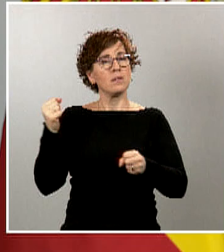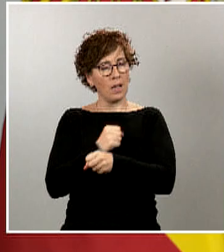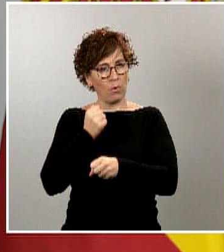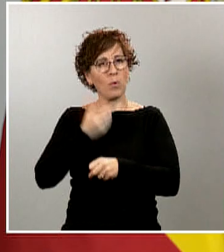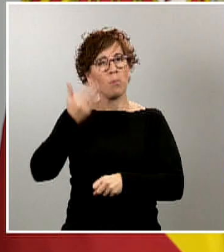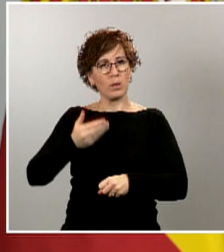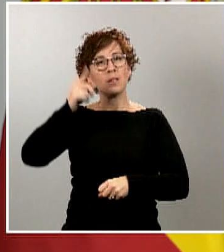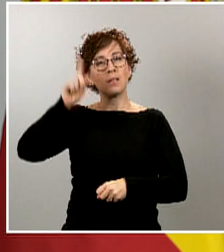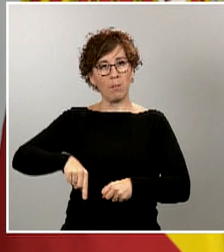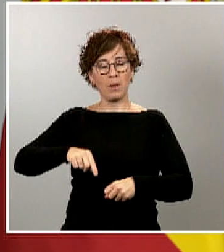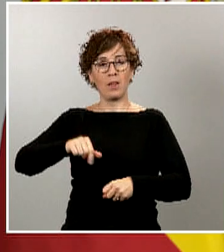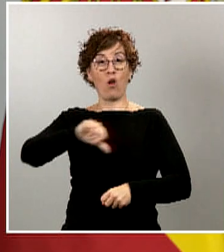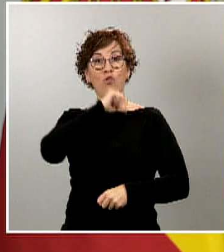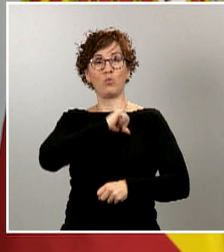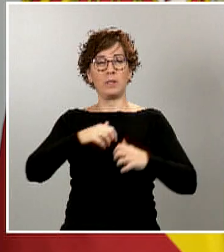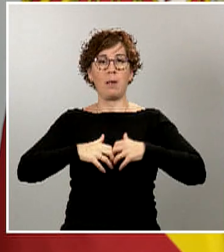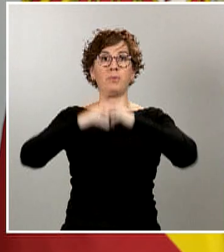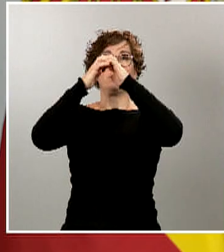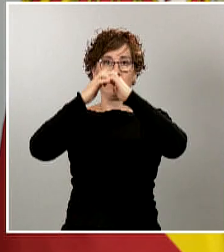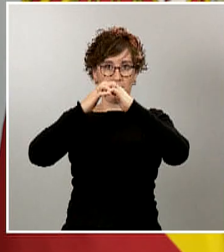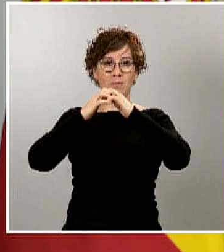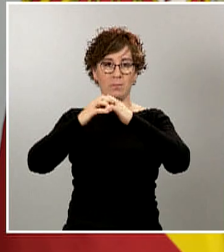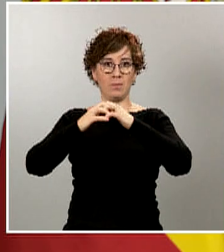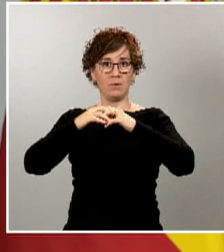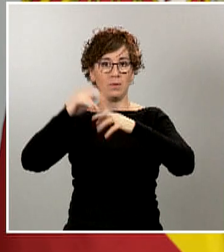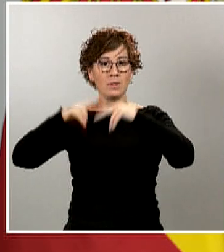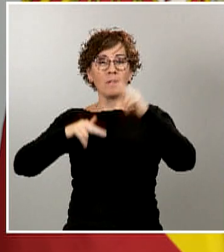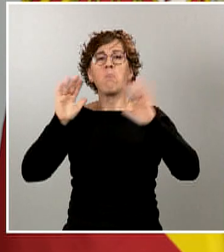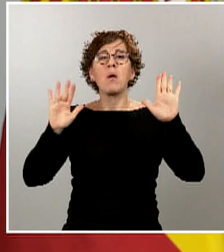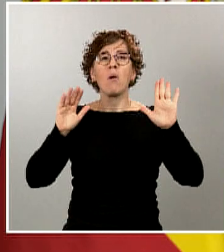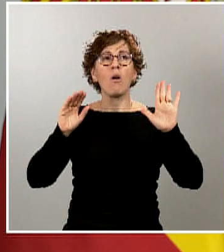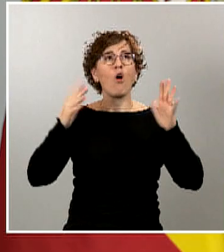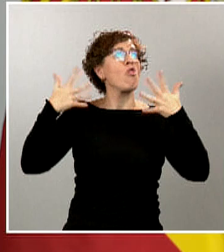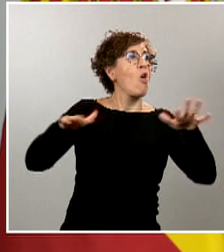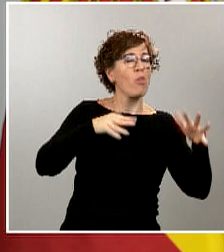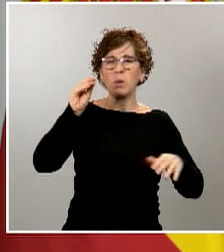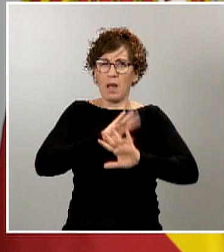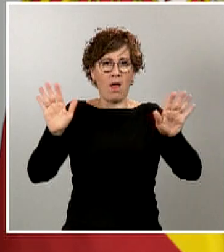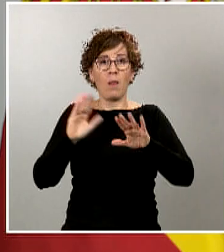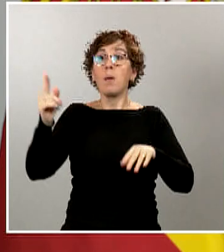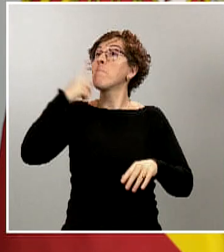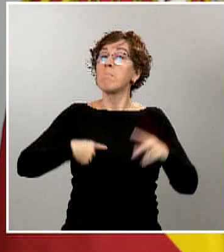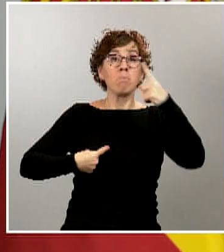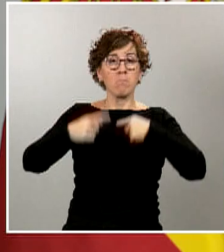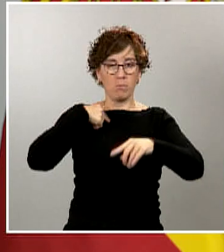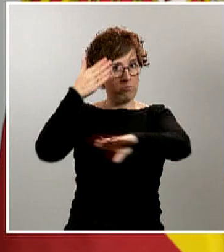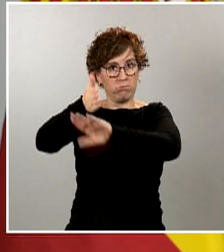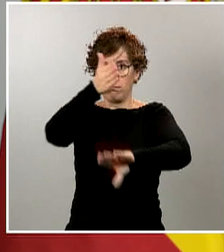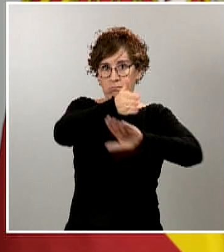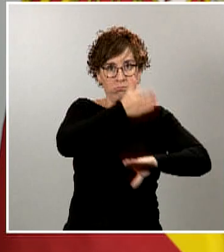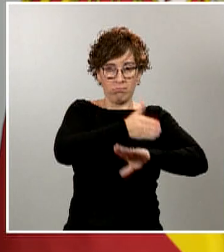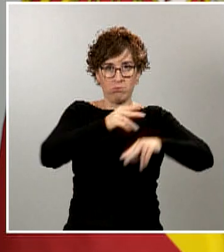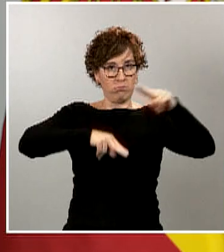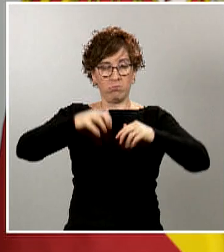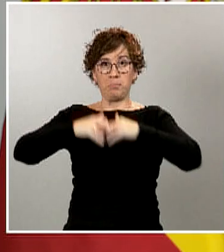de hospitales de campaña, sin preguntar en qué lugar, sino en aquellos sitios donde se nos ha requerido y con todos los medios y con